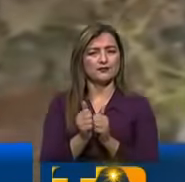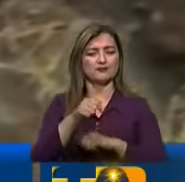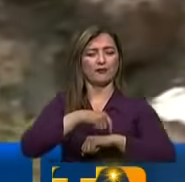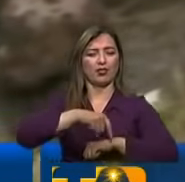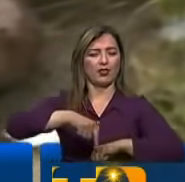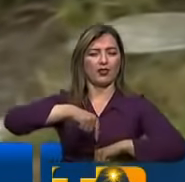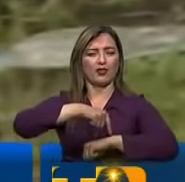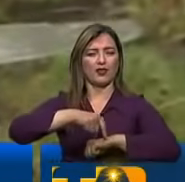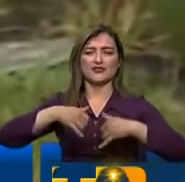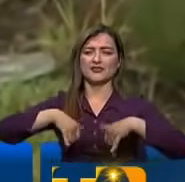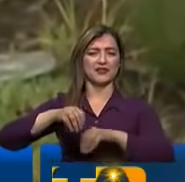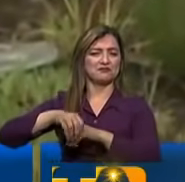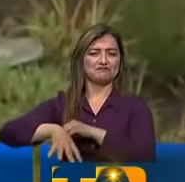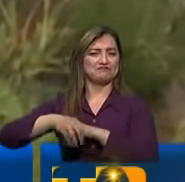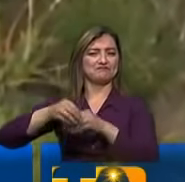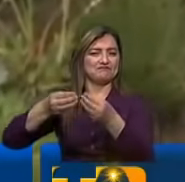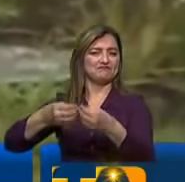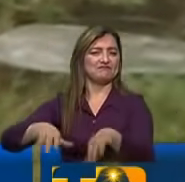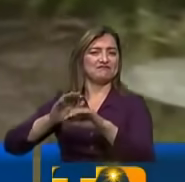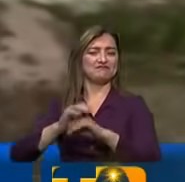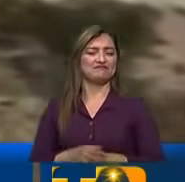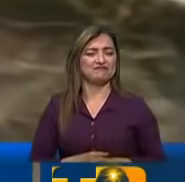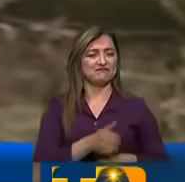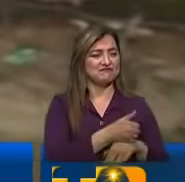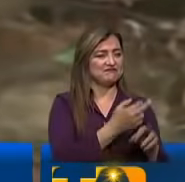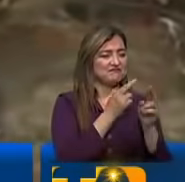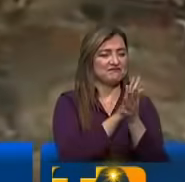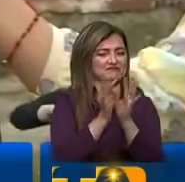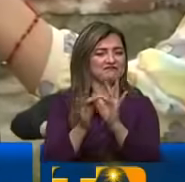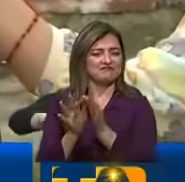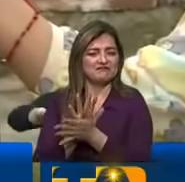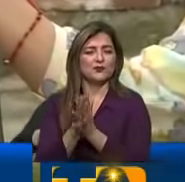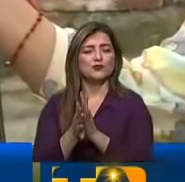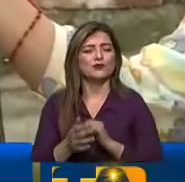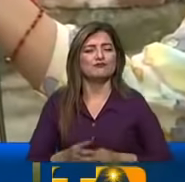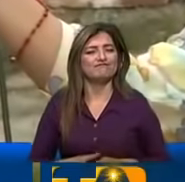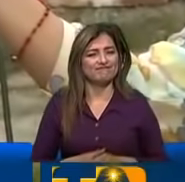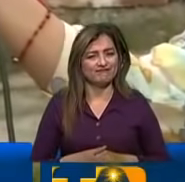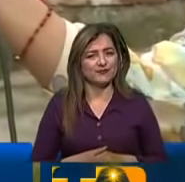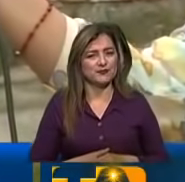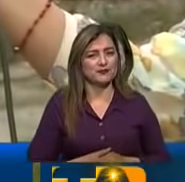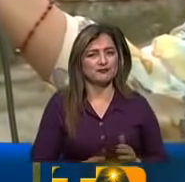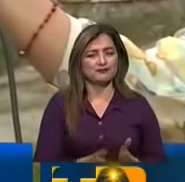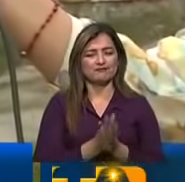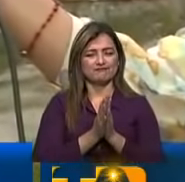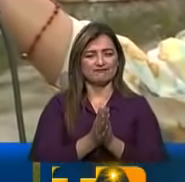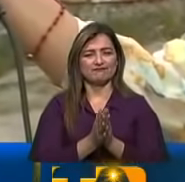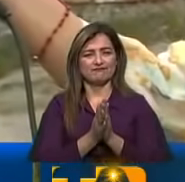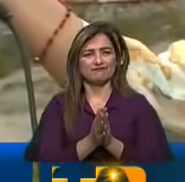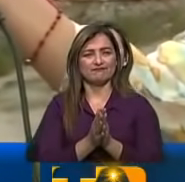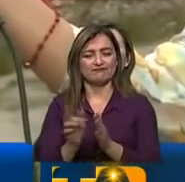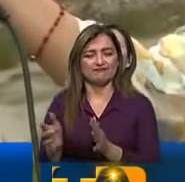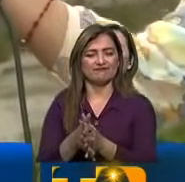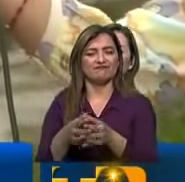el tiempo y el líquido vital se desperdicia sin recibir una respuesta de las autoridades. Solicitamos de manera comedida que se nos